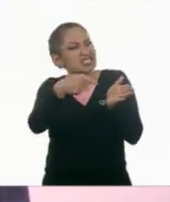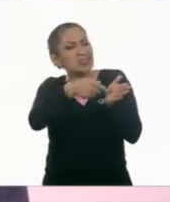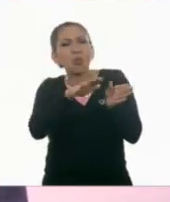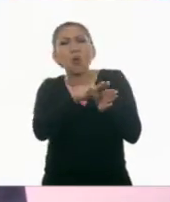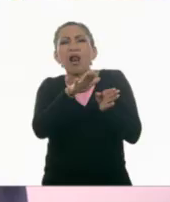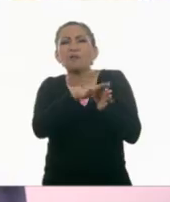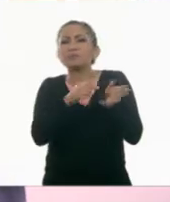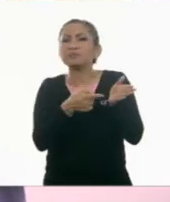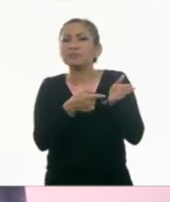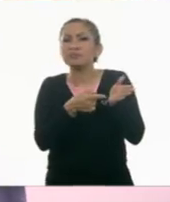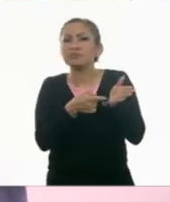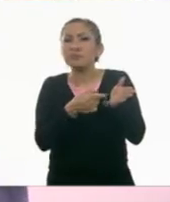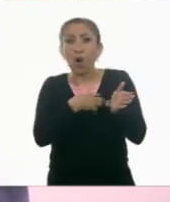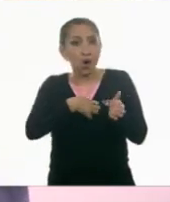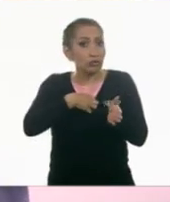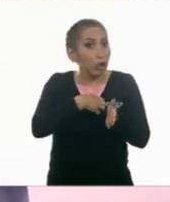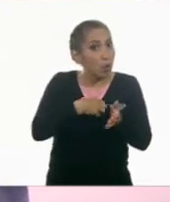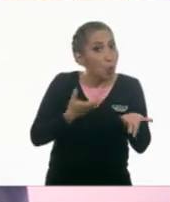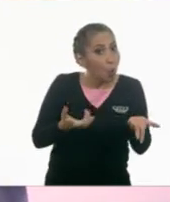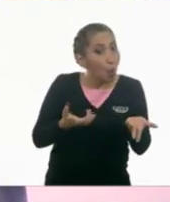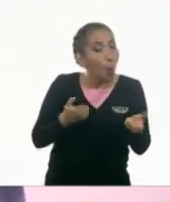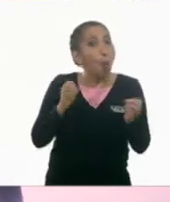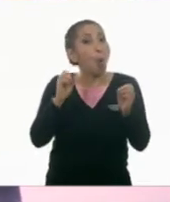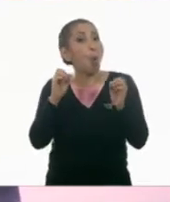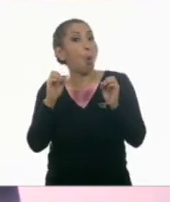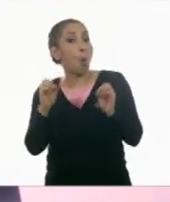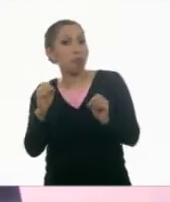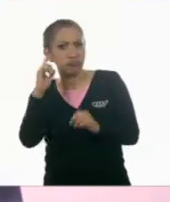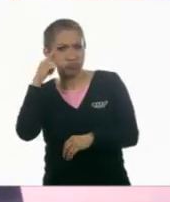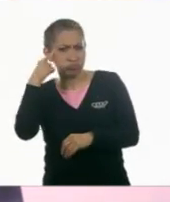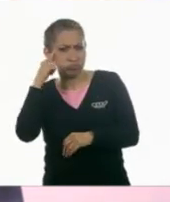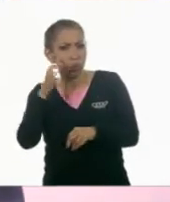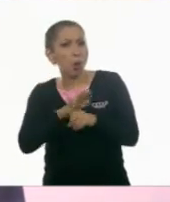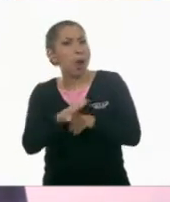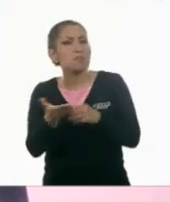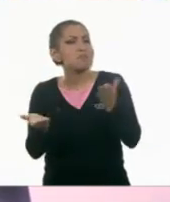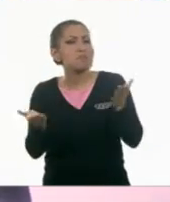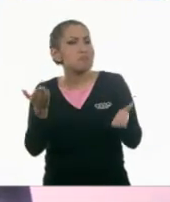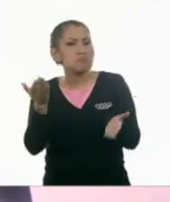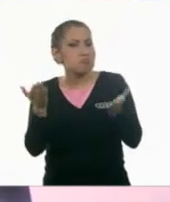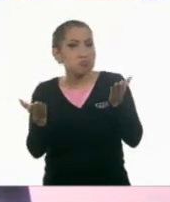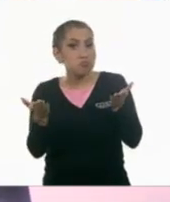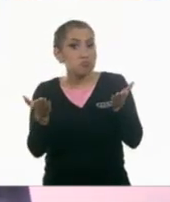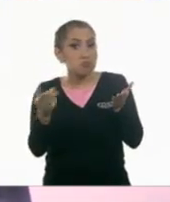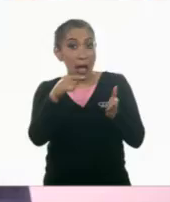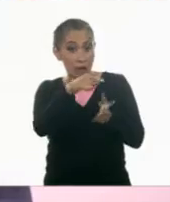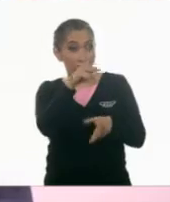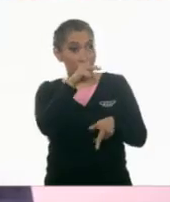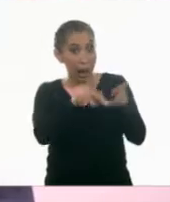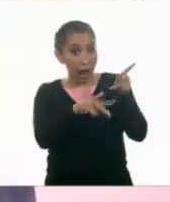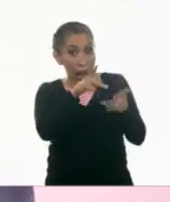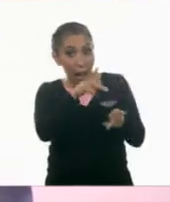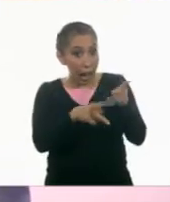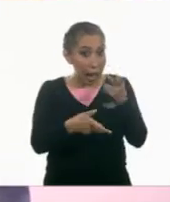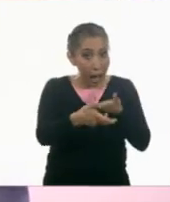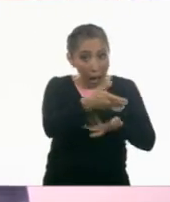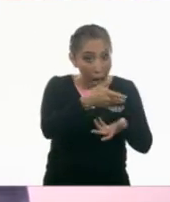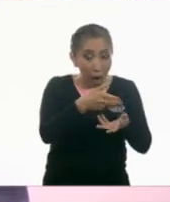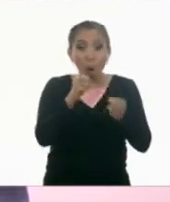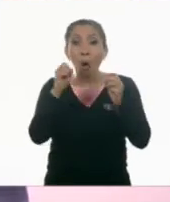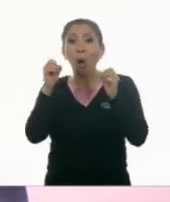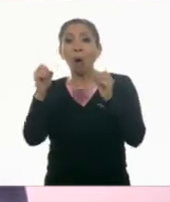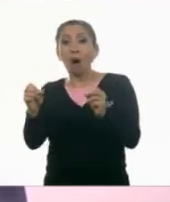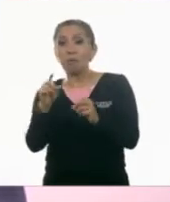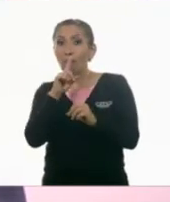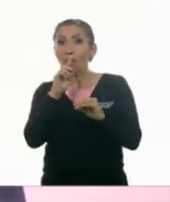haciendo? ¿Están contentos o están enojados? ¿Y están platicando o están